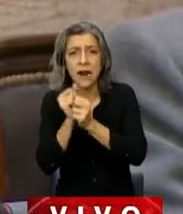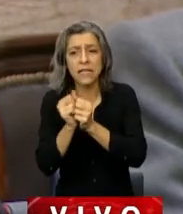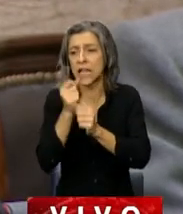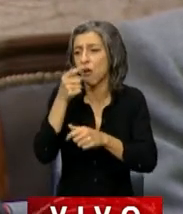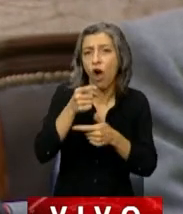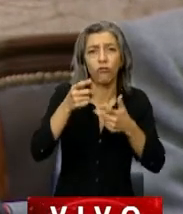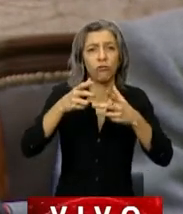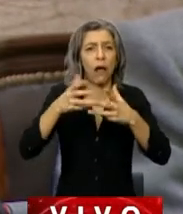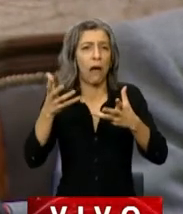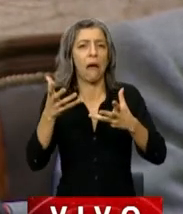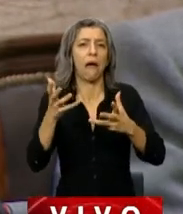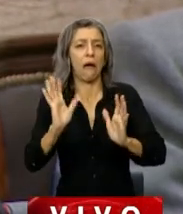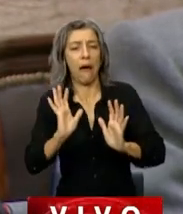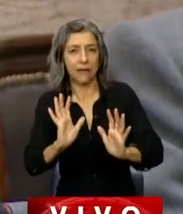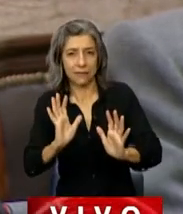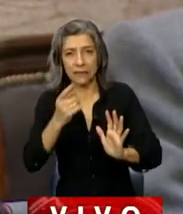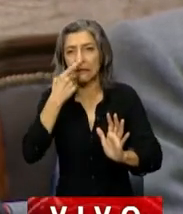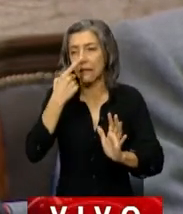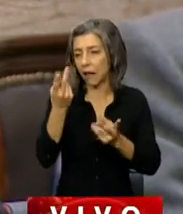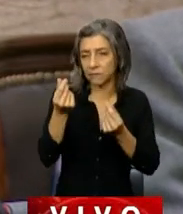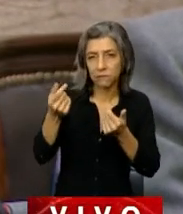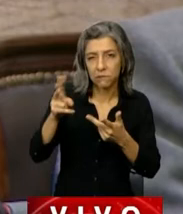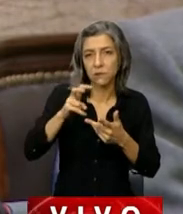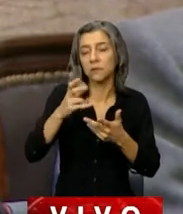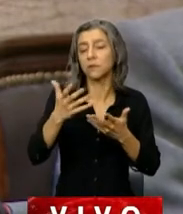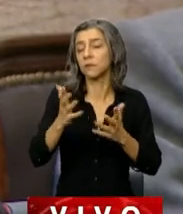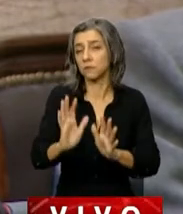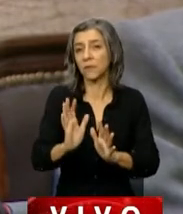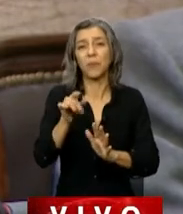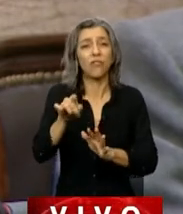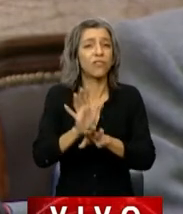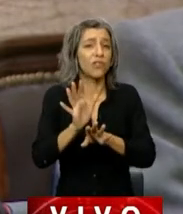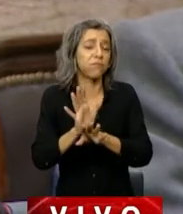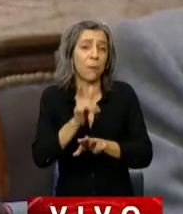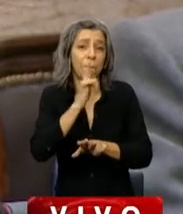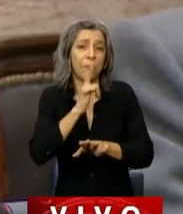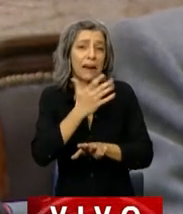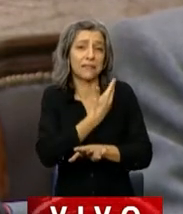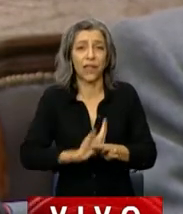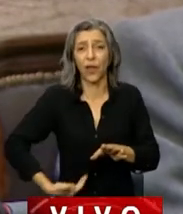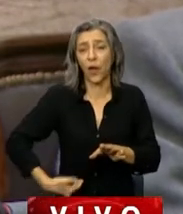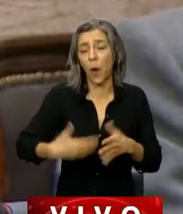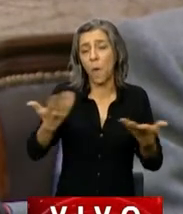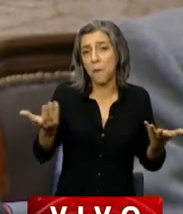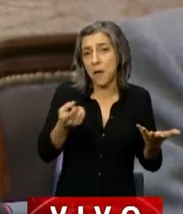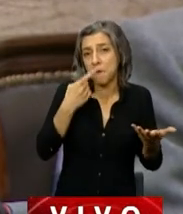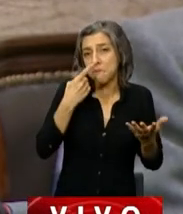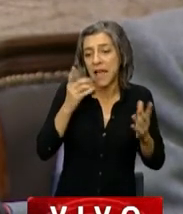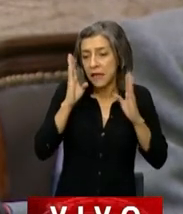Izquierda. Pero está lejos esto de la agenda ambiental del gobierno. Mire, para darle un ejemplo, hace